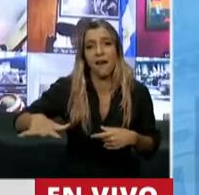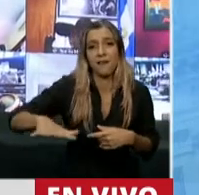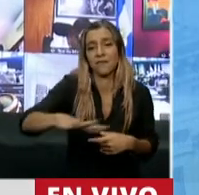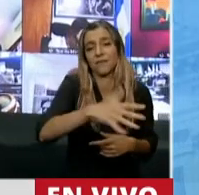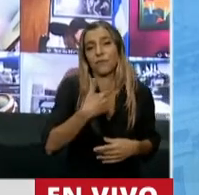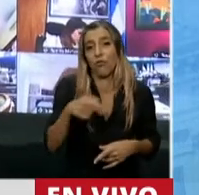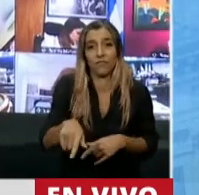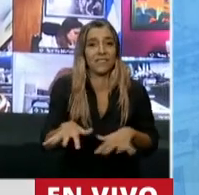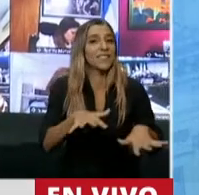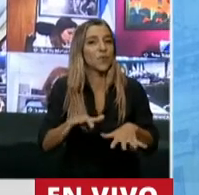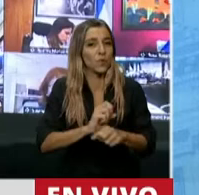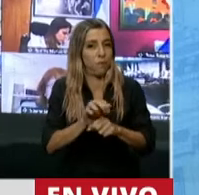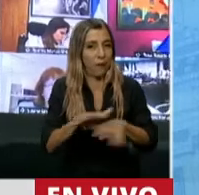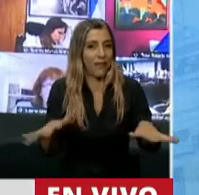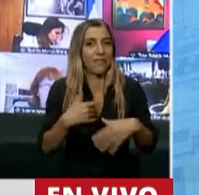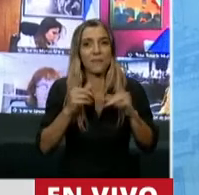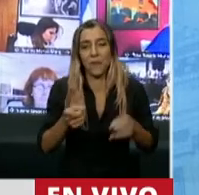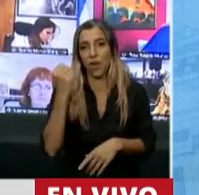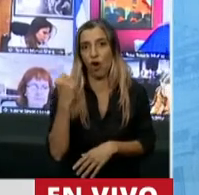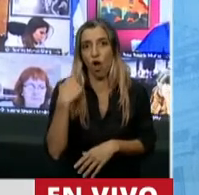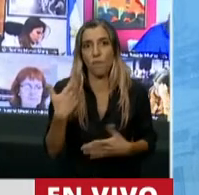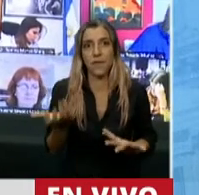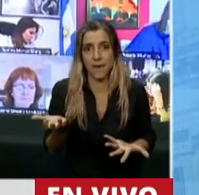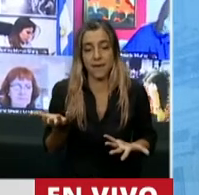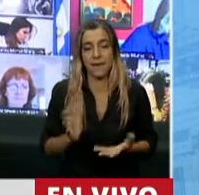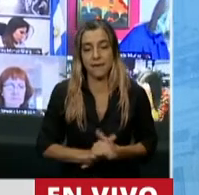esta situación de pandemia y en la recesión económica.